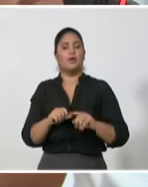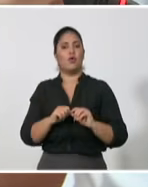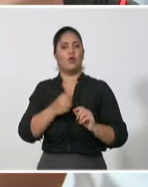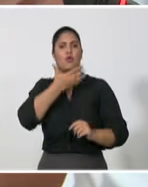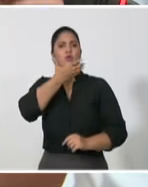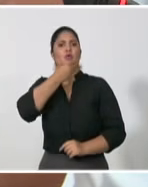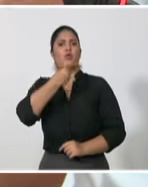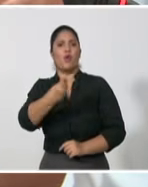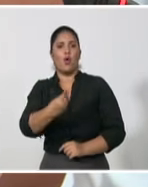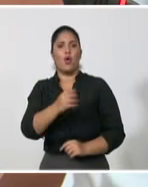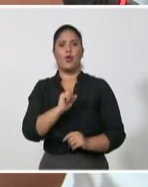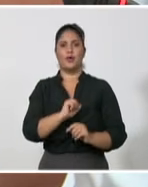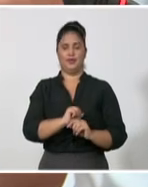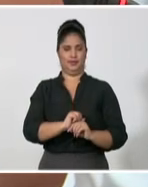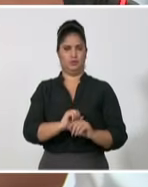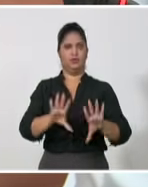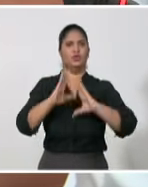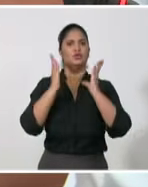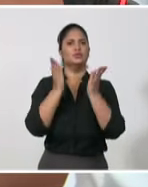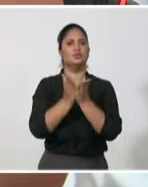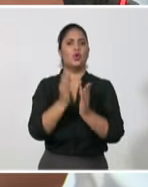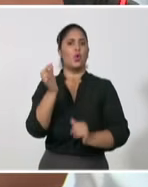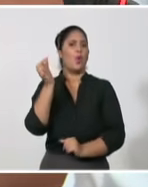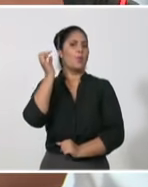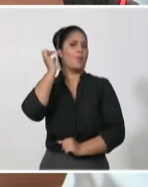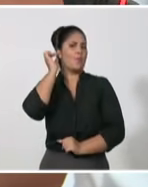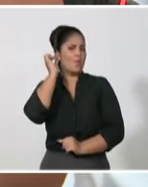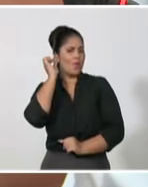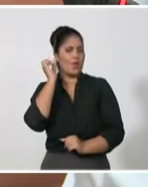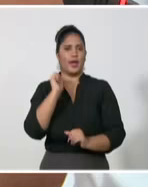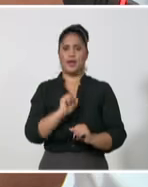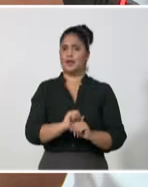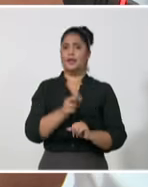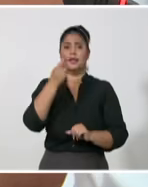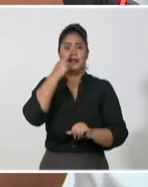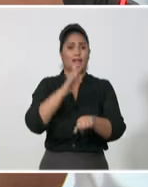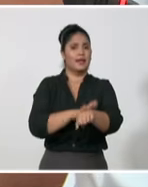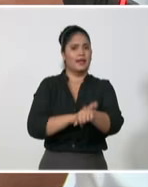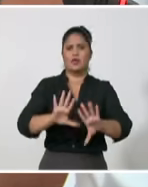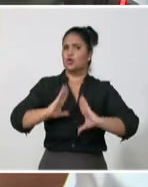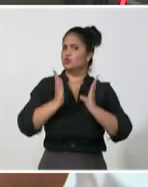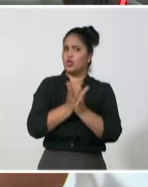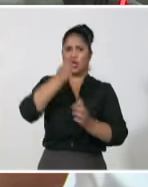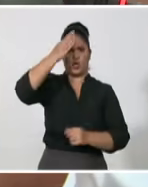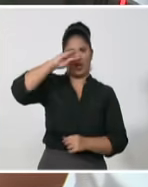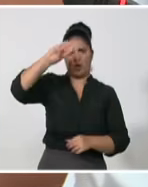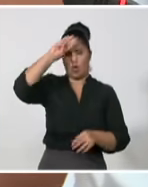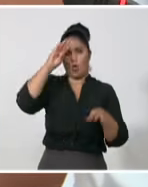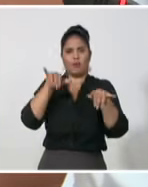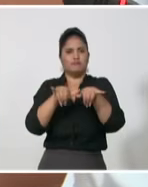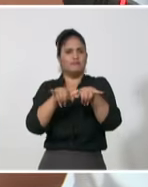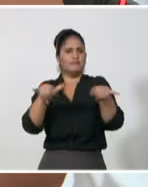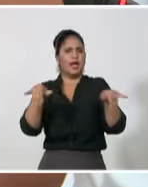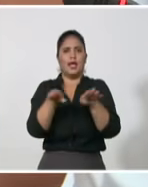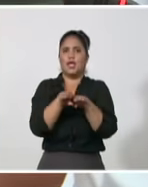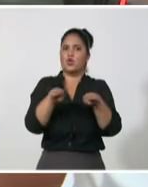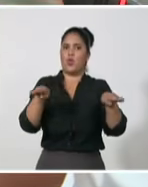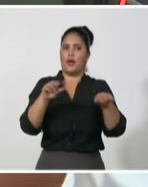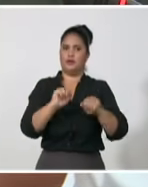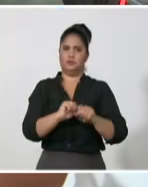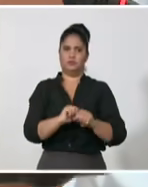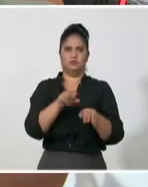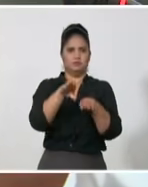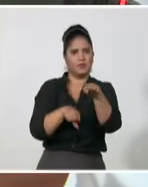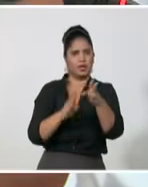mujeres negros y mulatos pero muy importante qué es lo que a veces no se entiende sobre la base del mérito y las